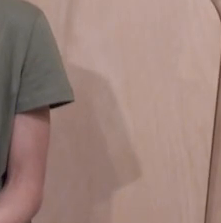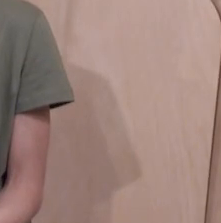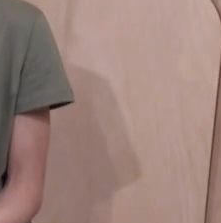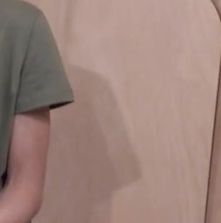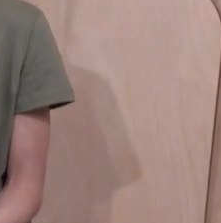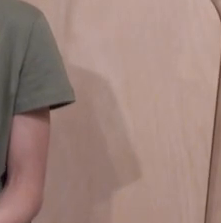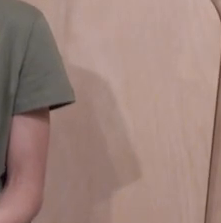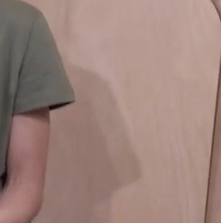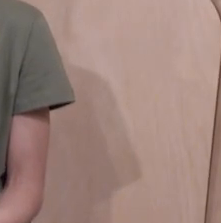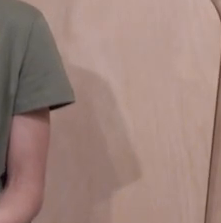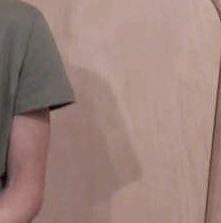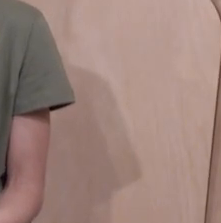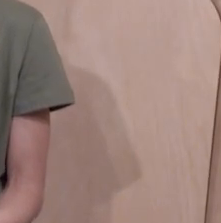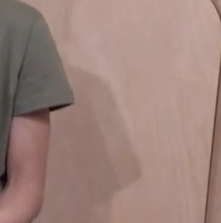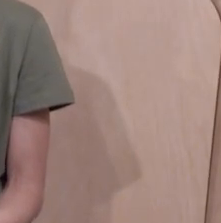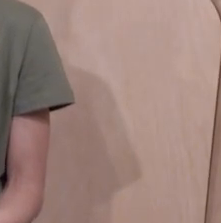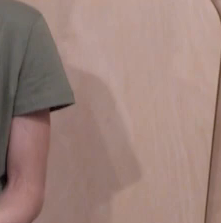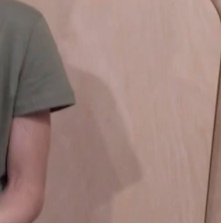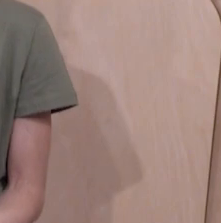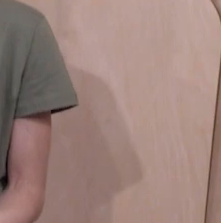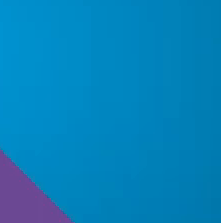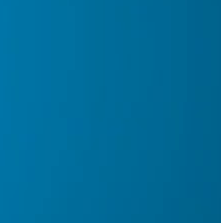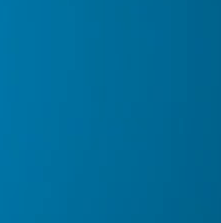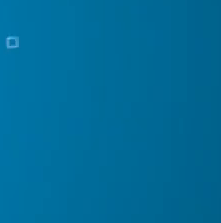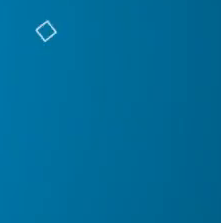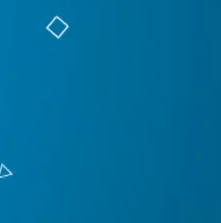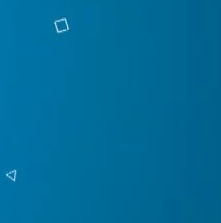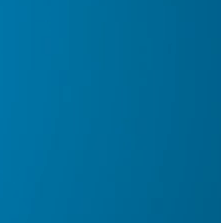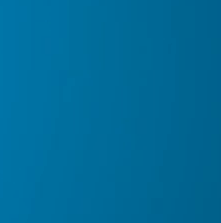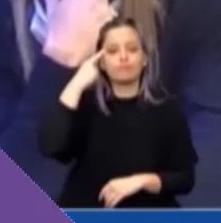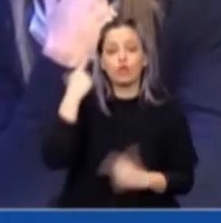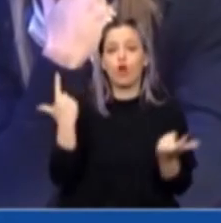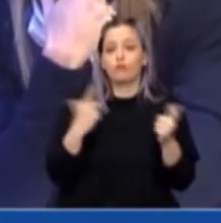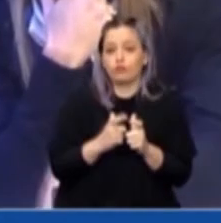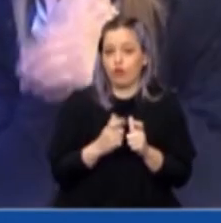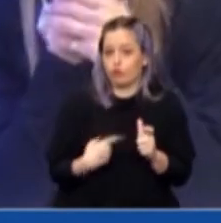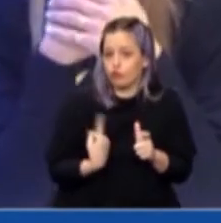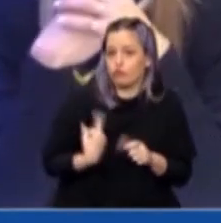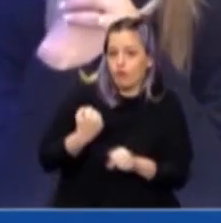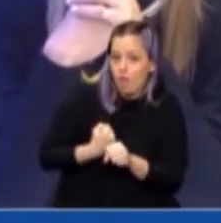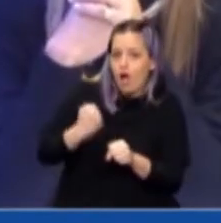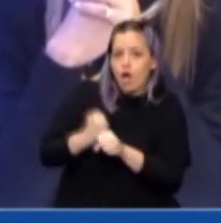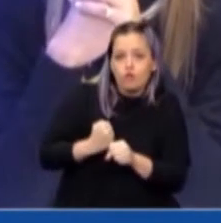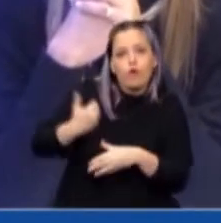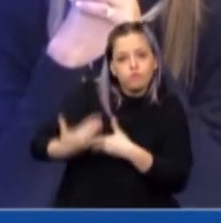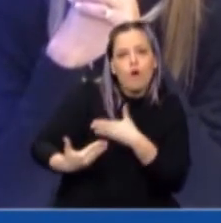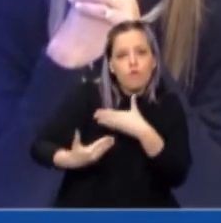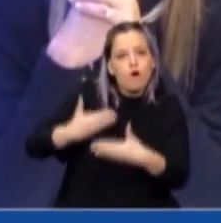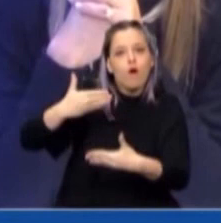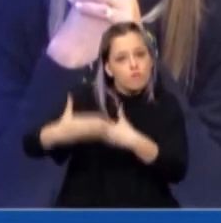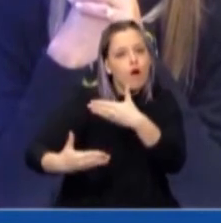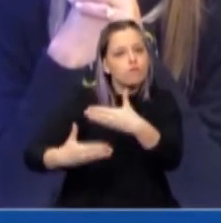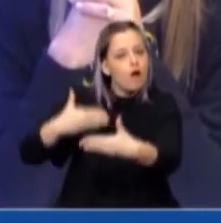Además, en diputados también se dictaminó la capacitación en discapacidad, la norma que establece la formación sensible